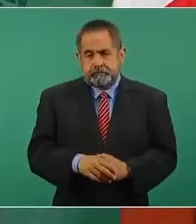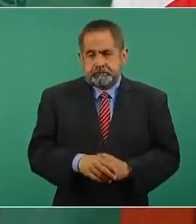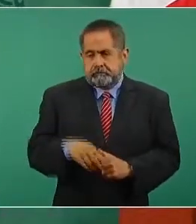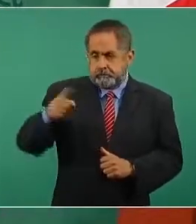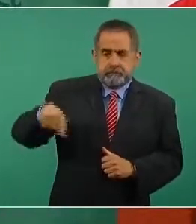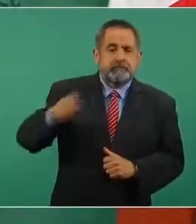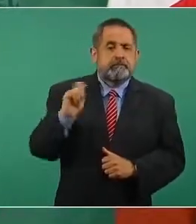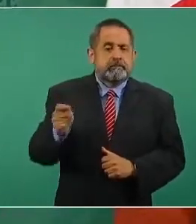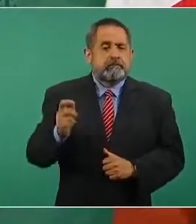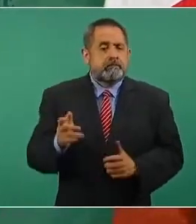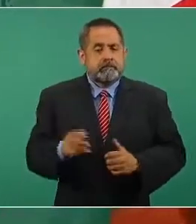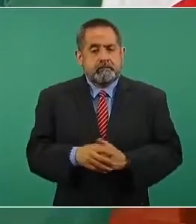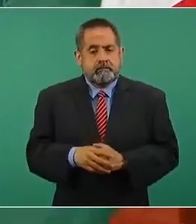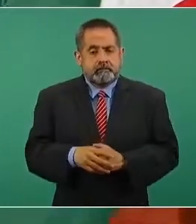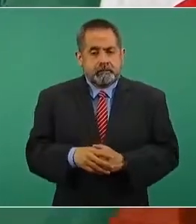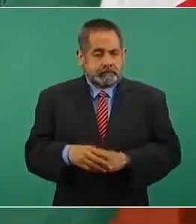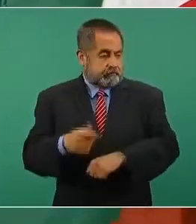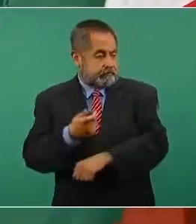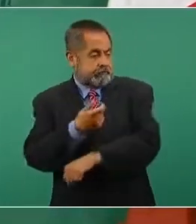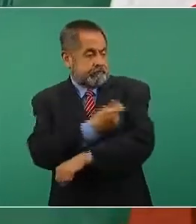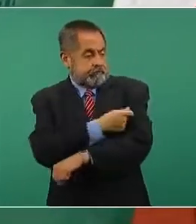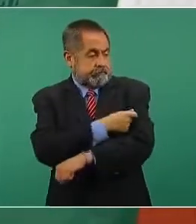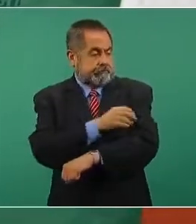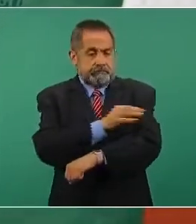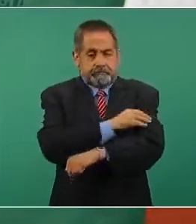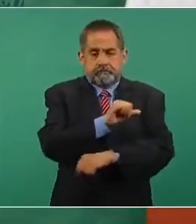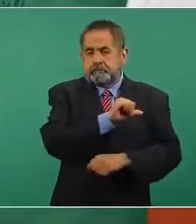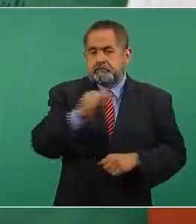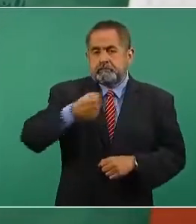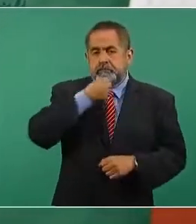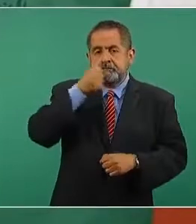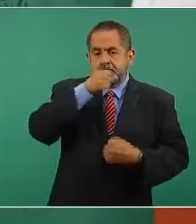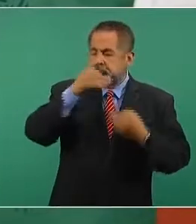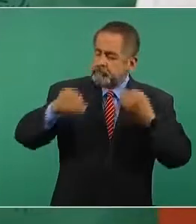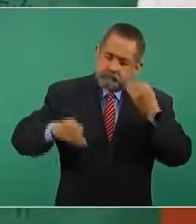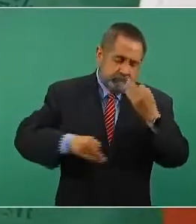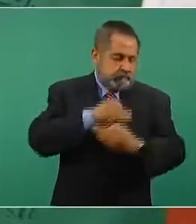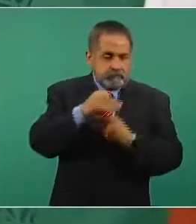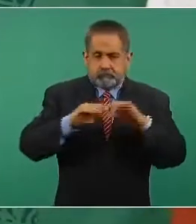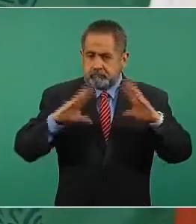poder proteger a todos los adultos mayores de Campeche.